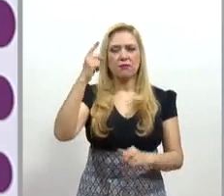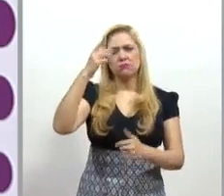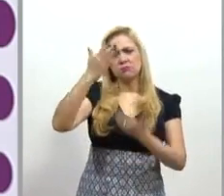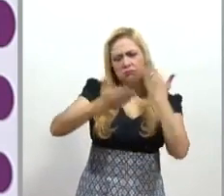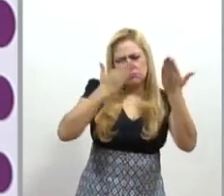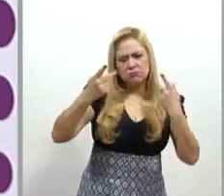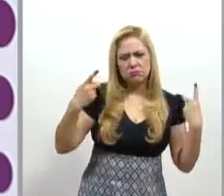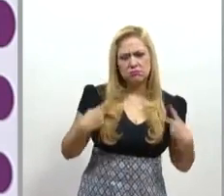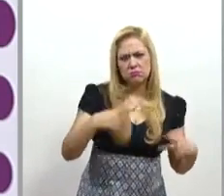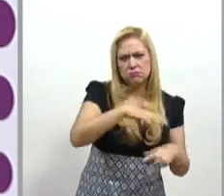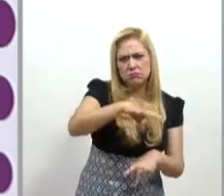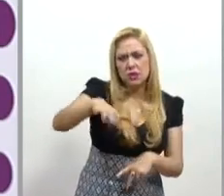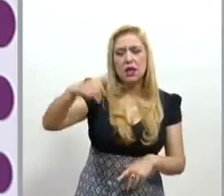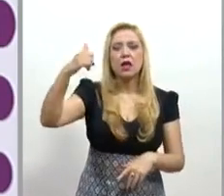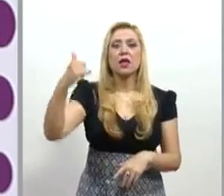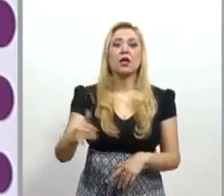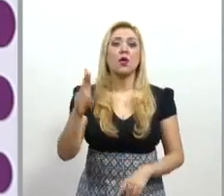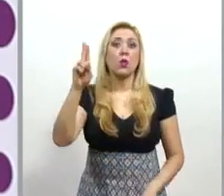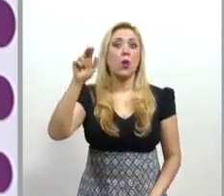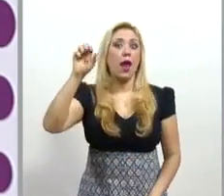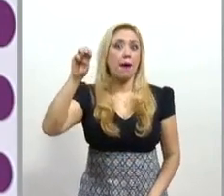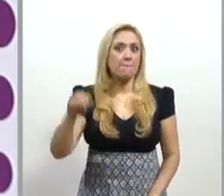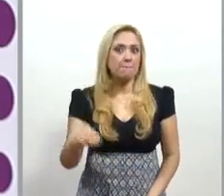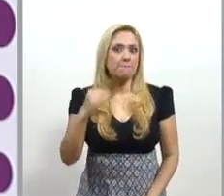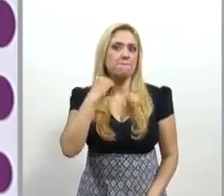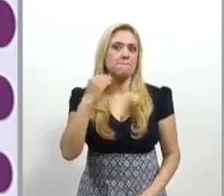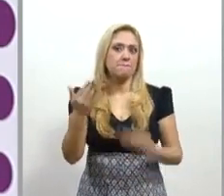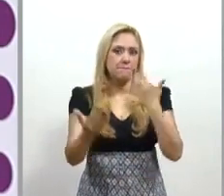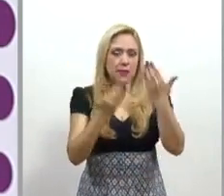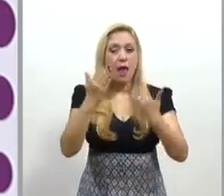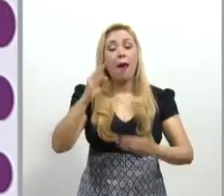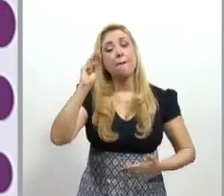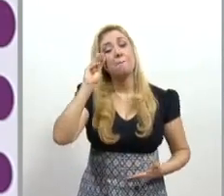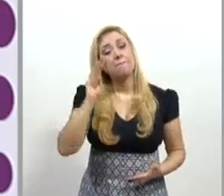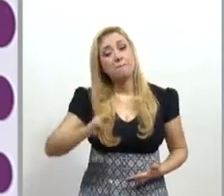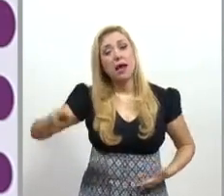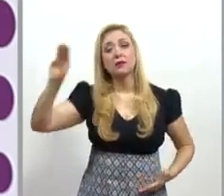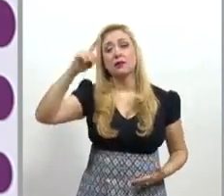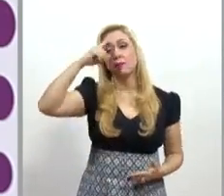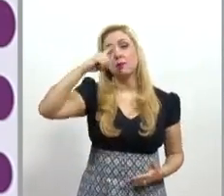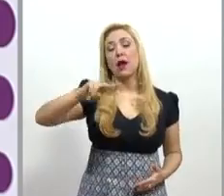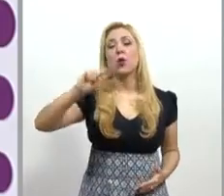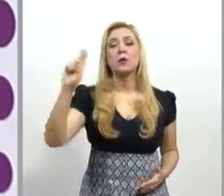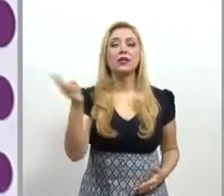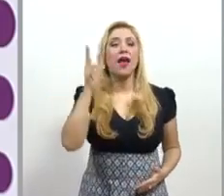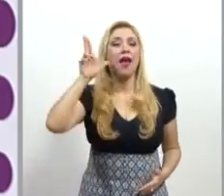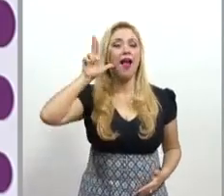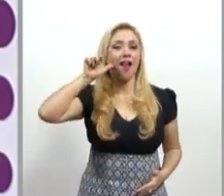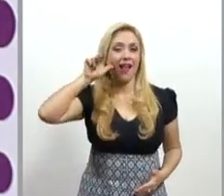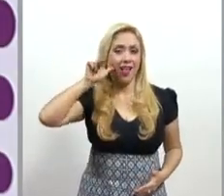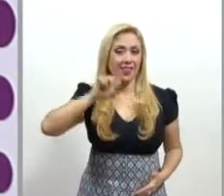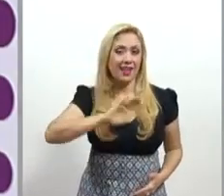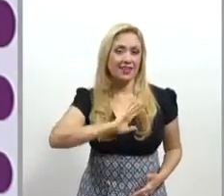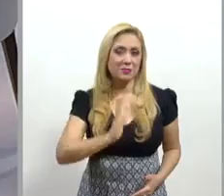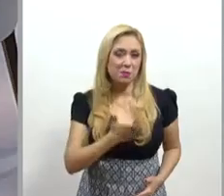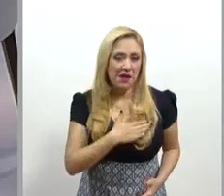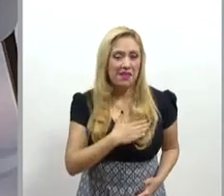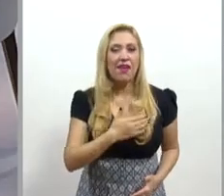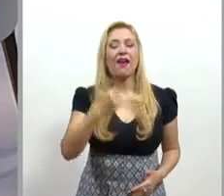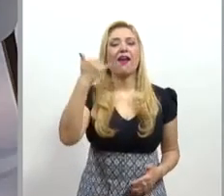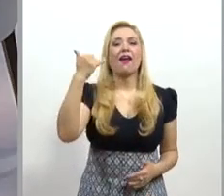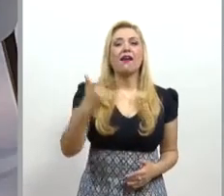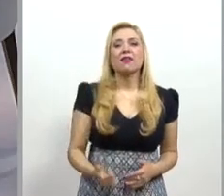la Universidad Nacional Autónoma de México, el máster en Argumentación Jurídica por la Universidad de Alicante y el máster en Global Rule of